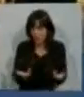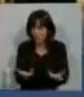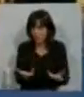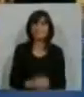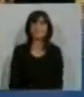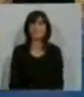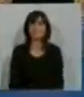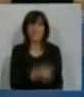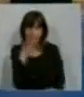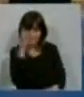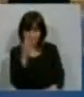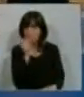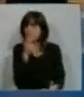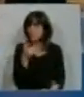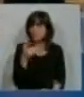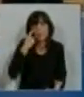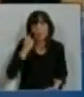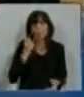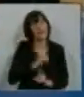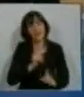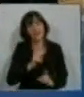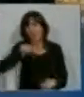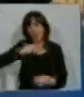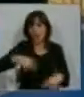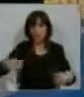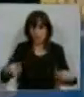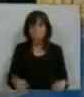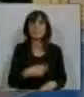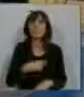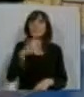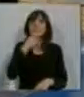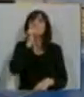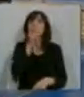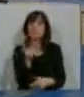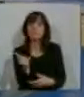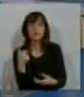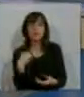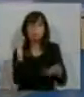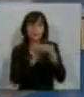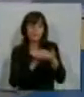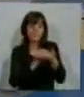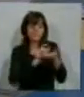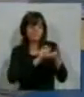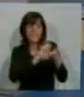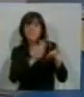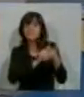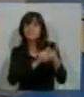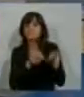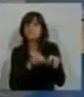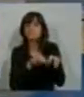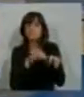ver. No. Casi que inventan lo que casi, yo necesito. Casi. Lo que pasa es que Instagram, vos subías una foto con un texto que te equivocabas al escribir y no podías editar el